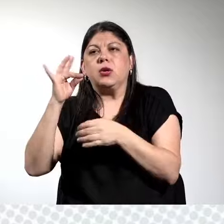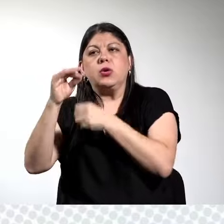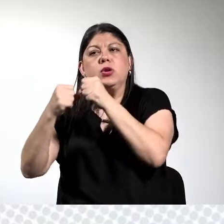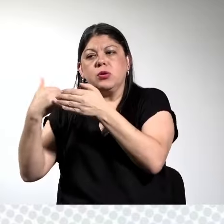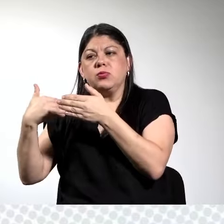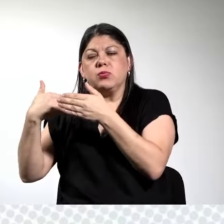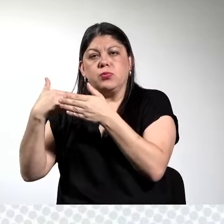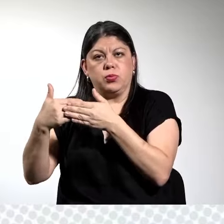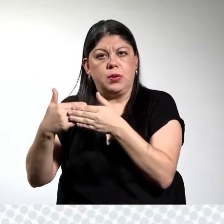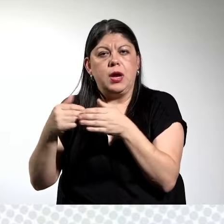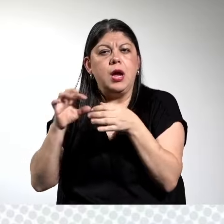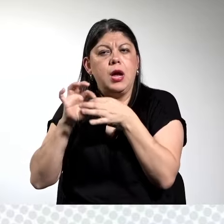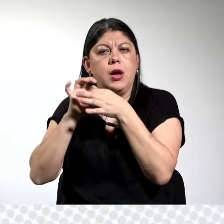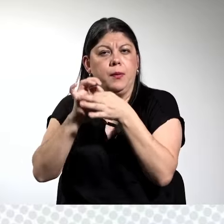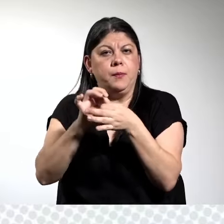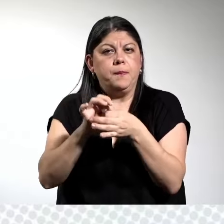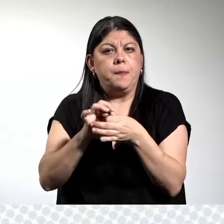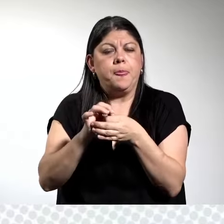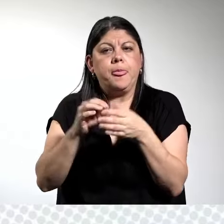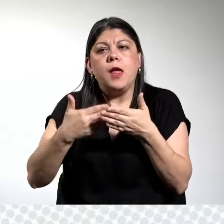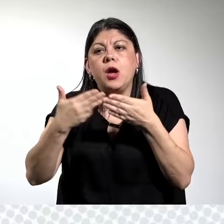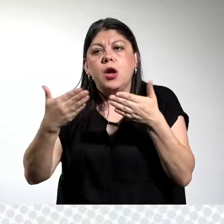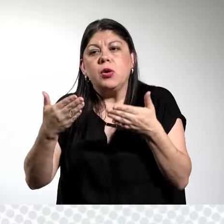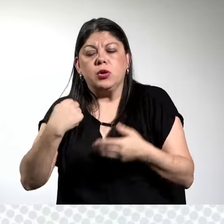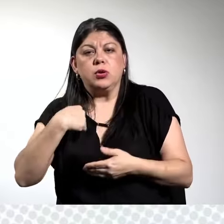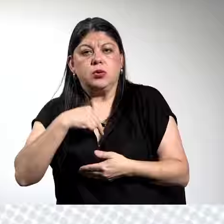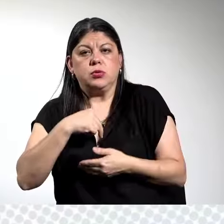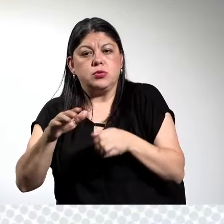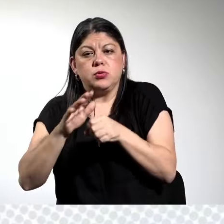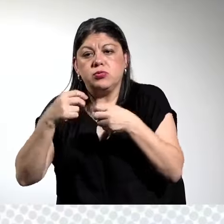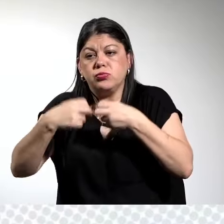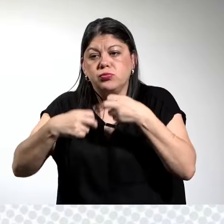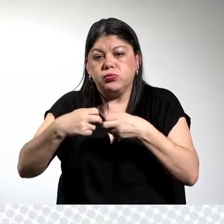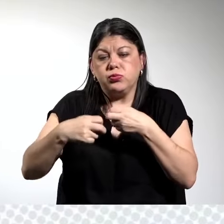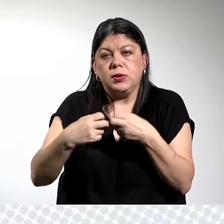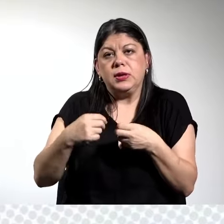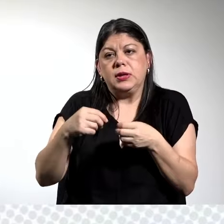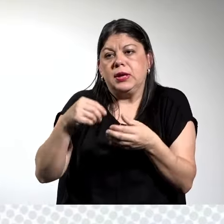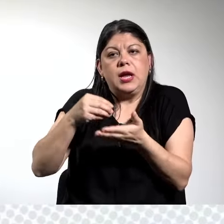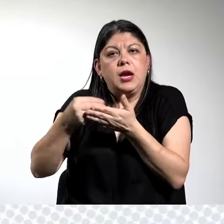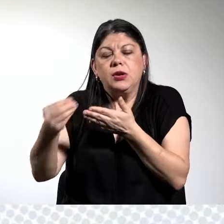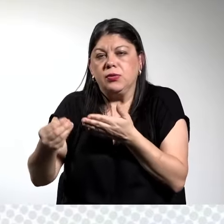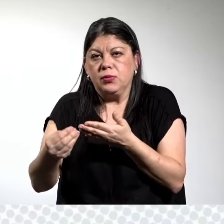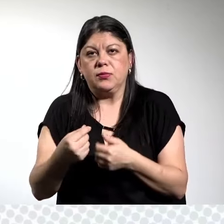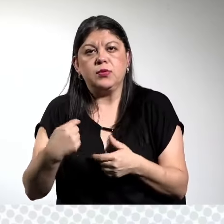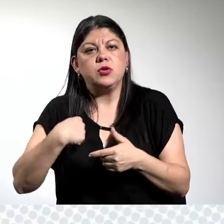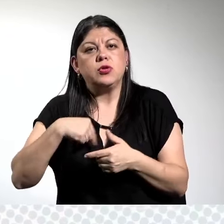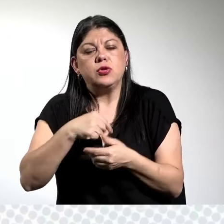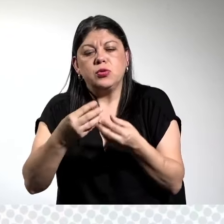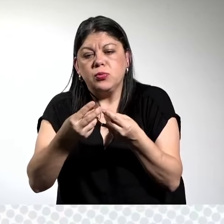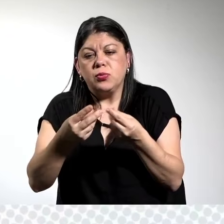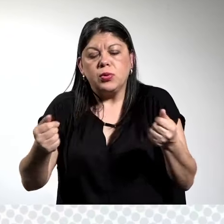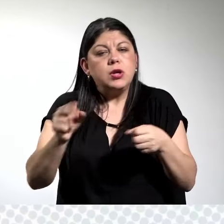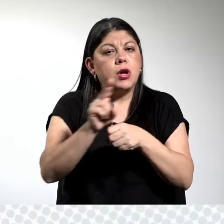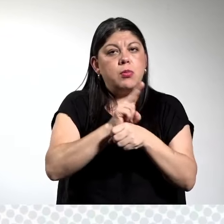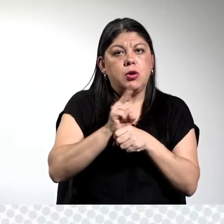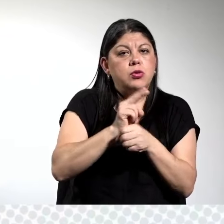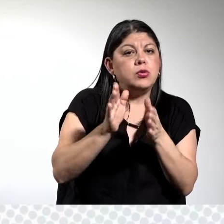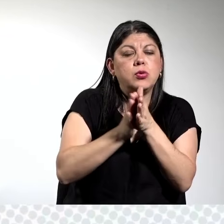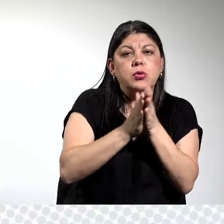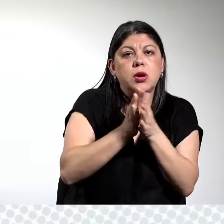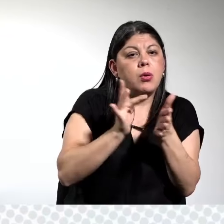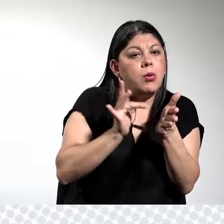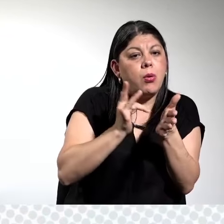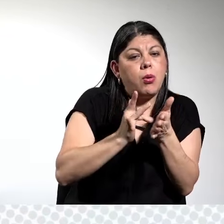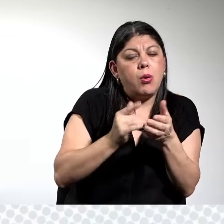tienen muchísimo que ver con cosas casi de lujo, cuando hay crisis, es lo primero que se deja de consumir, hay un montón de tierra que no se utiliza o que se utiliza